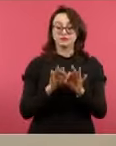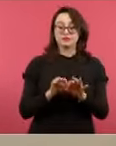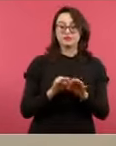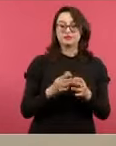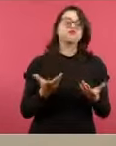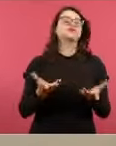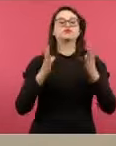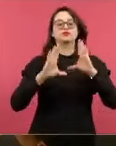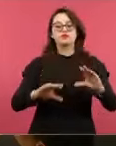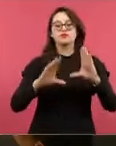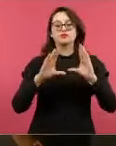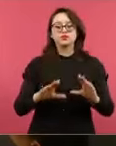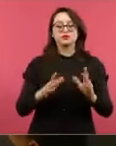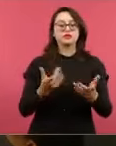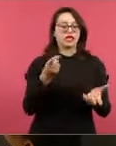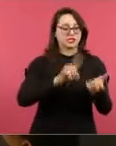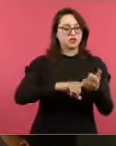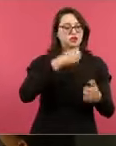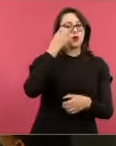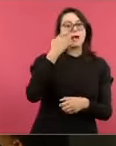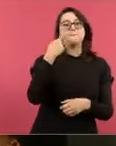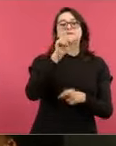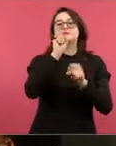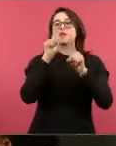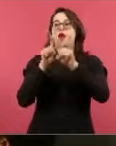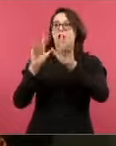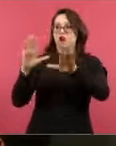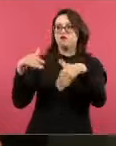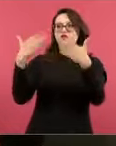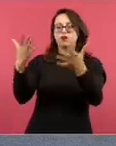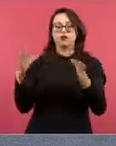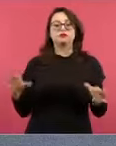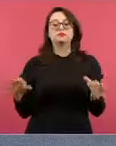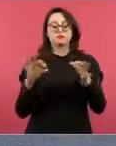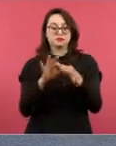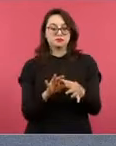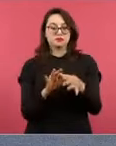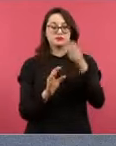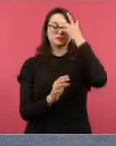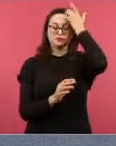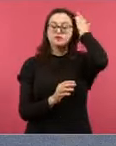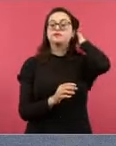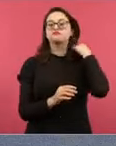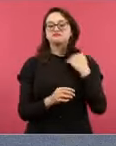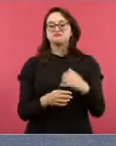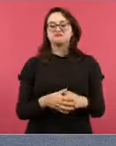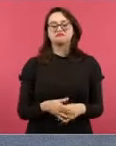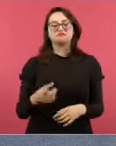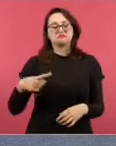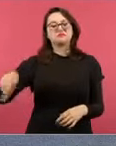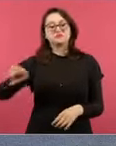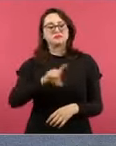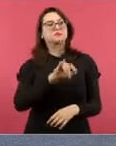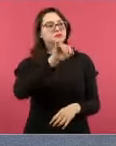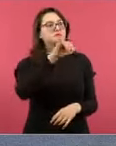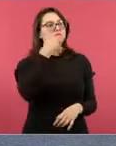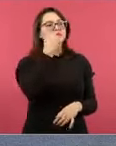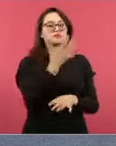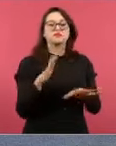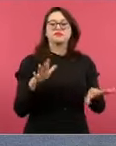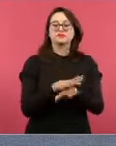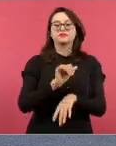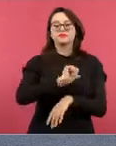la presión de los alumnos, vean ustedes, dicen sí, y si quieren ser inspectores, detectives y agentes de este